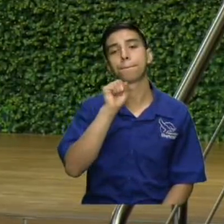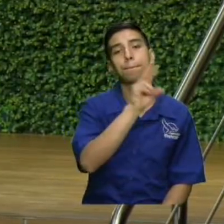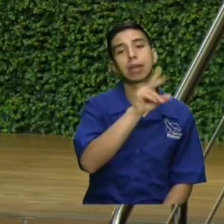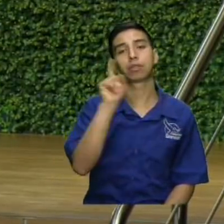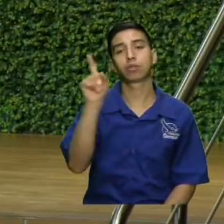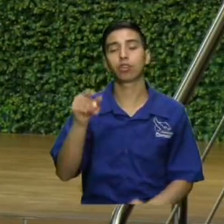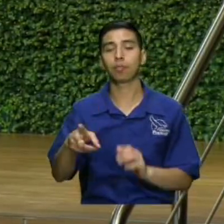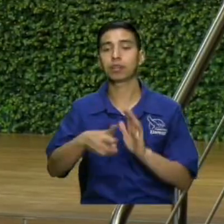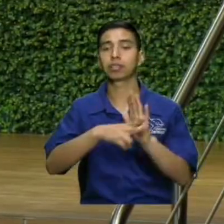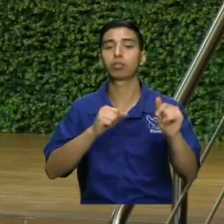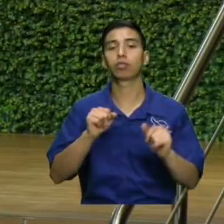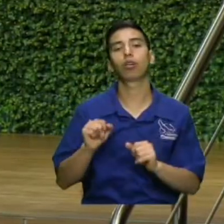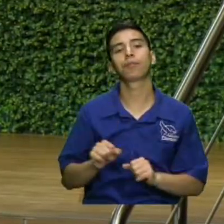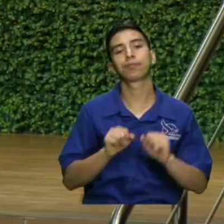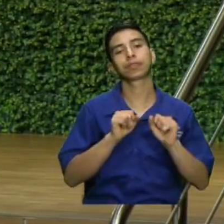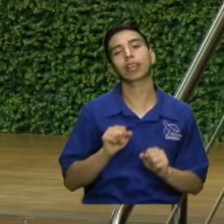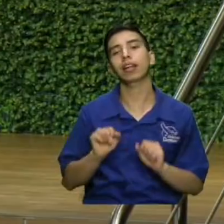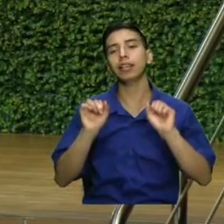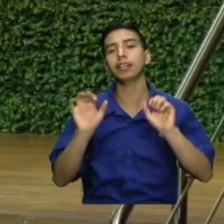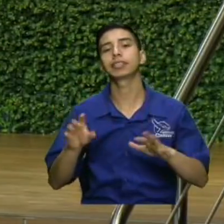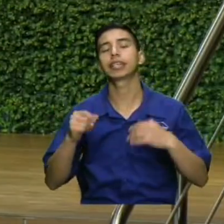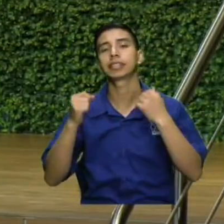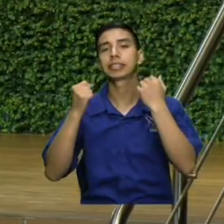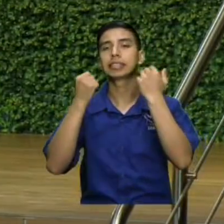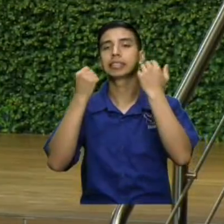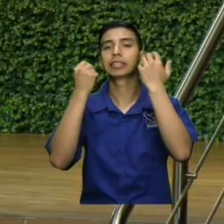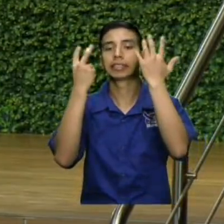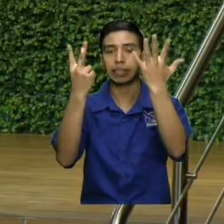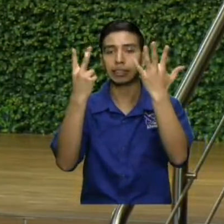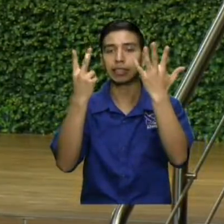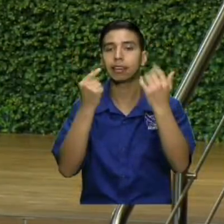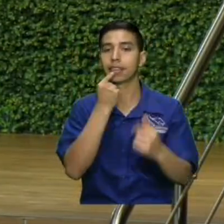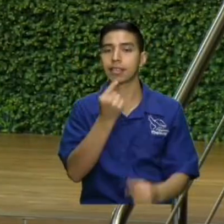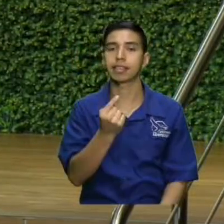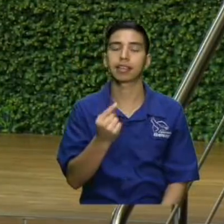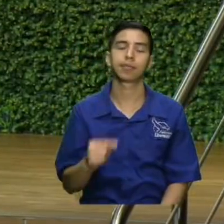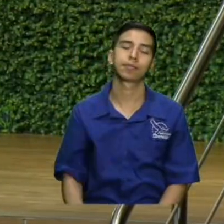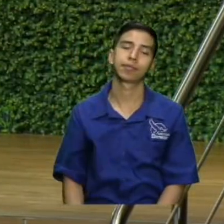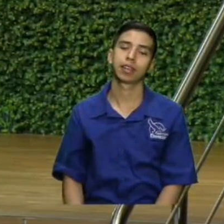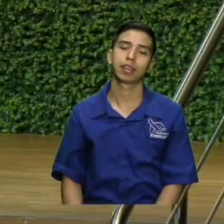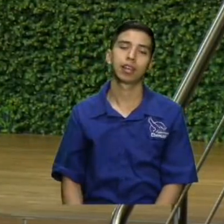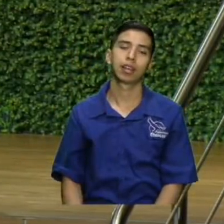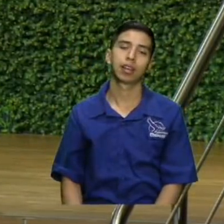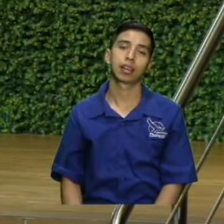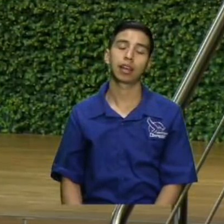marca cuáles son los hijos, los derechos,